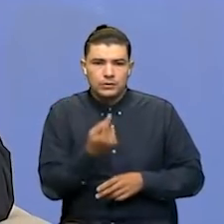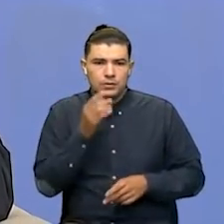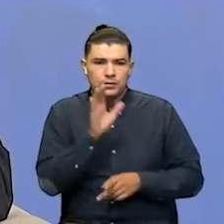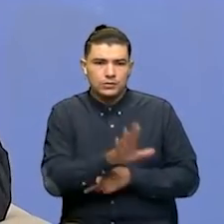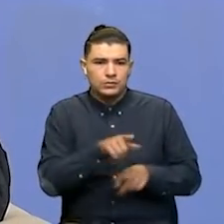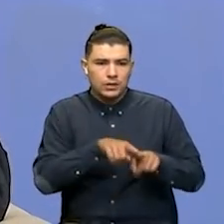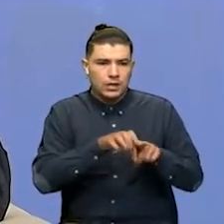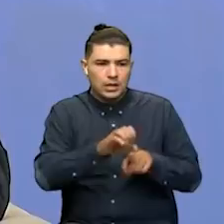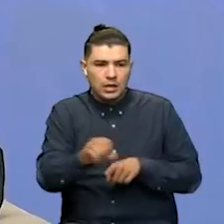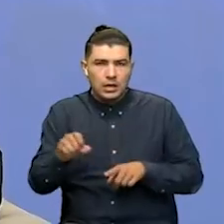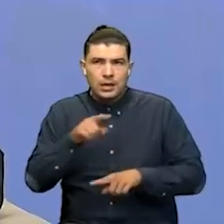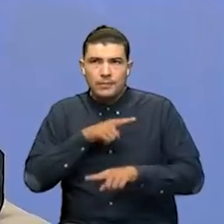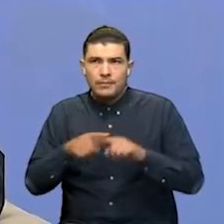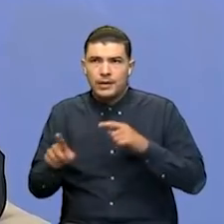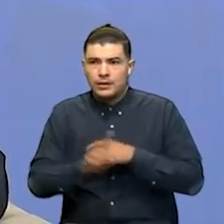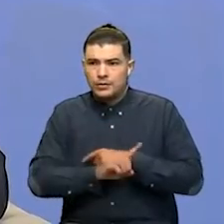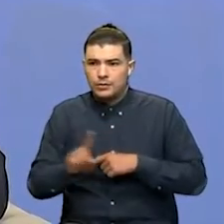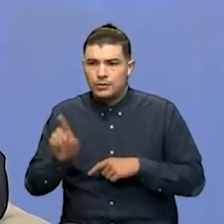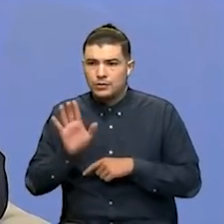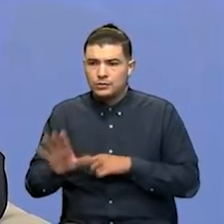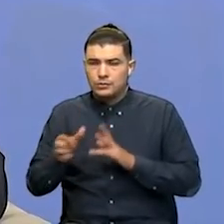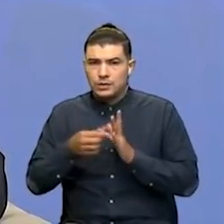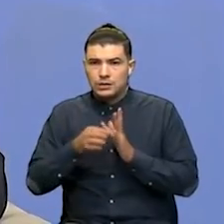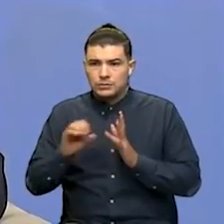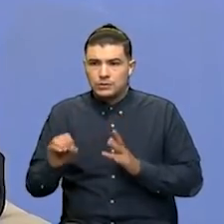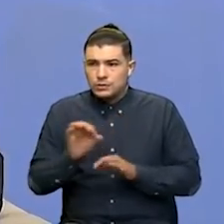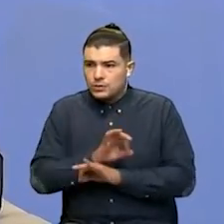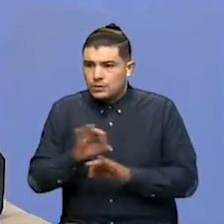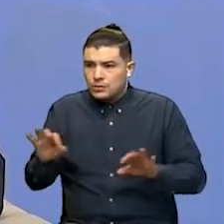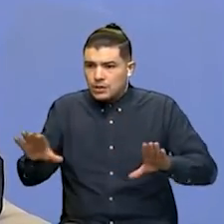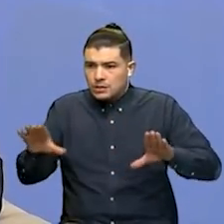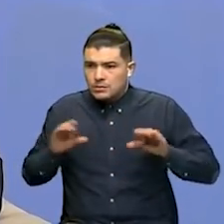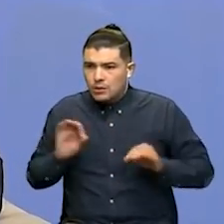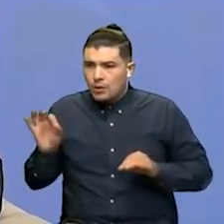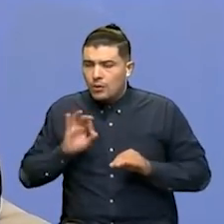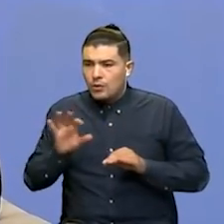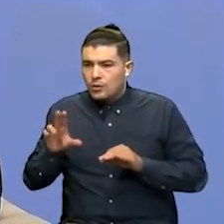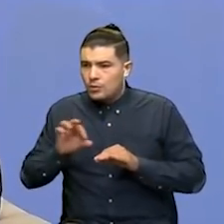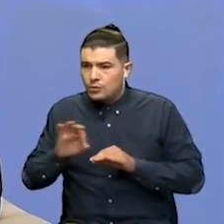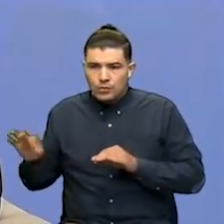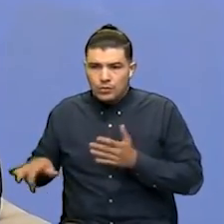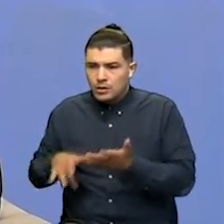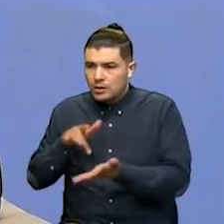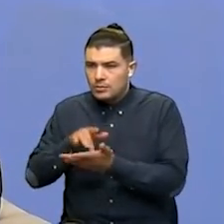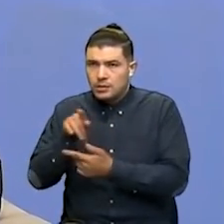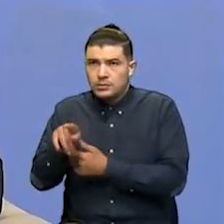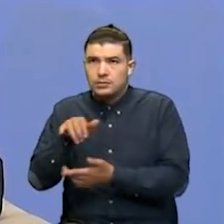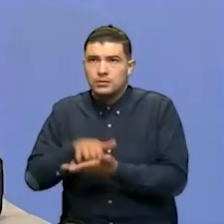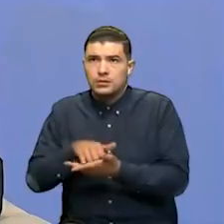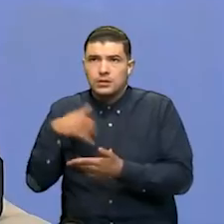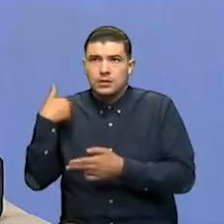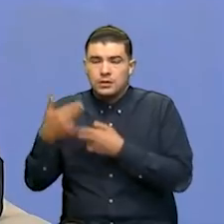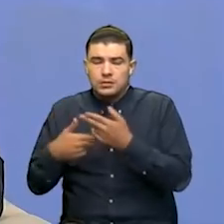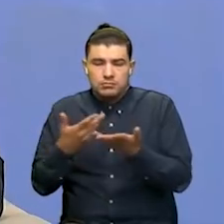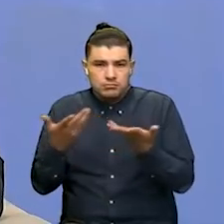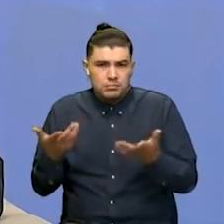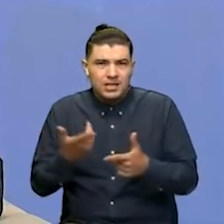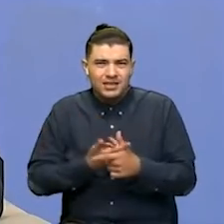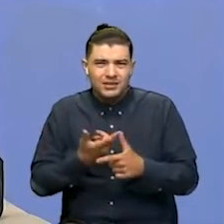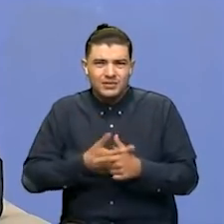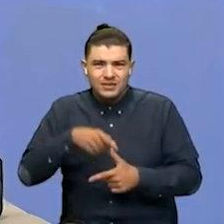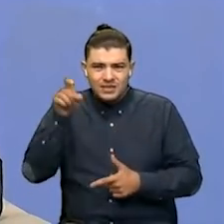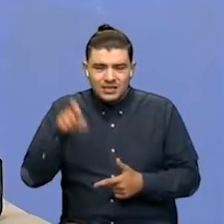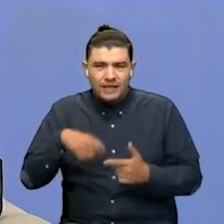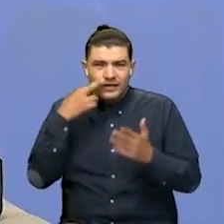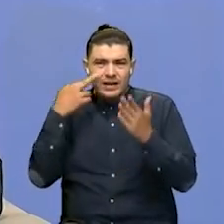solamente del hermano. Y digamos el esposo de ella nunca la aceptó o nunca se presentó tampoco como heredero. Entonces tendríamos que revisar